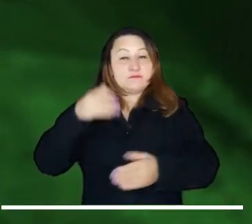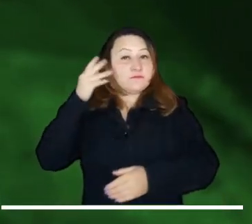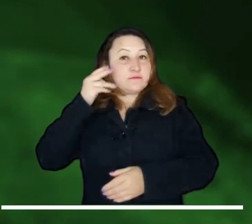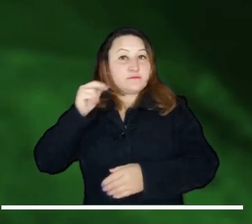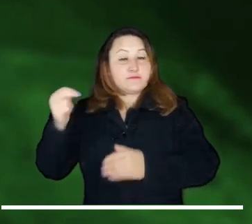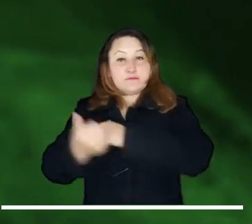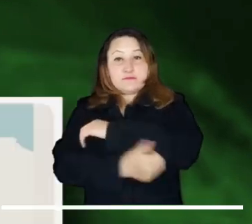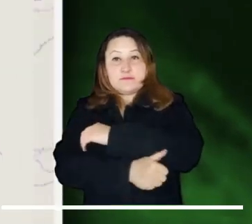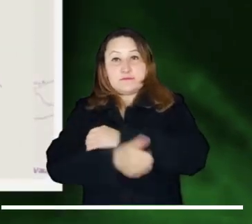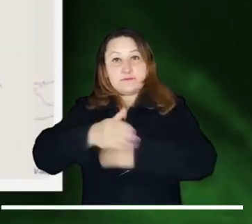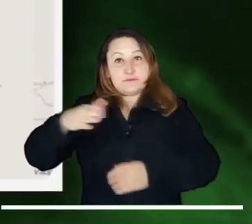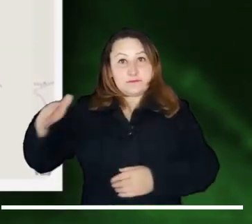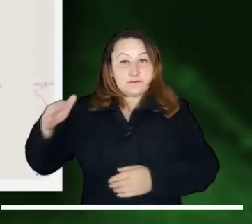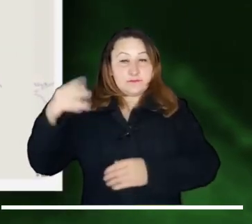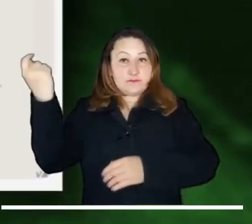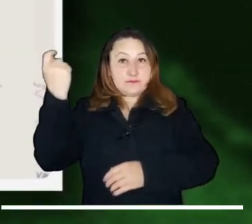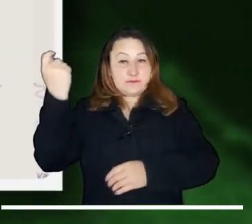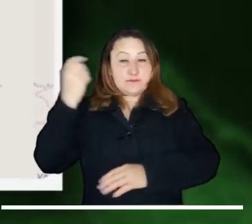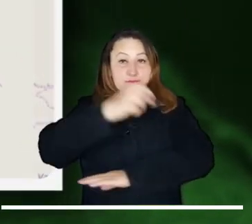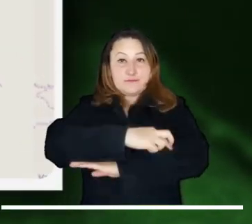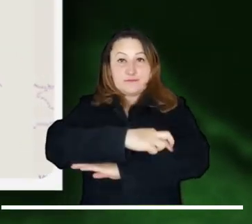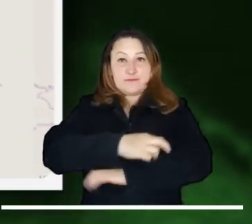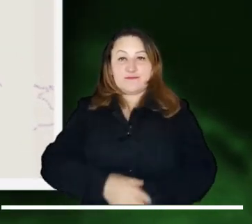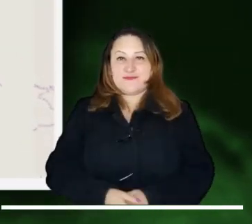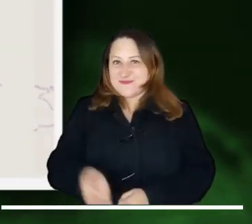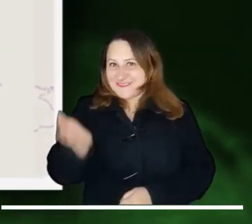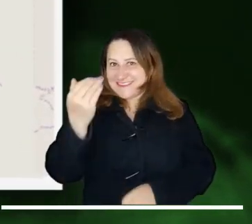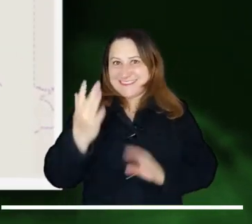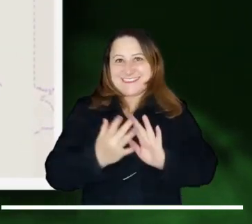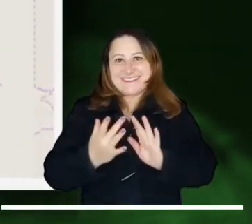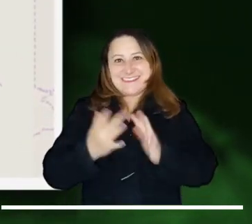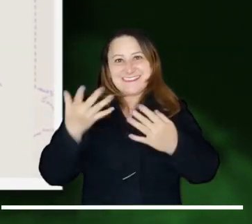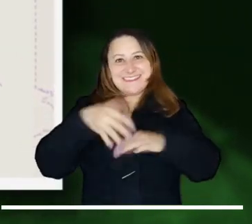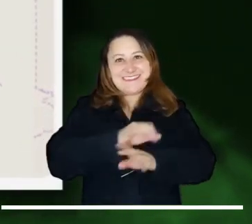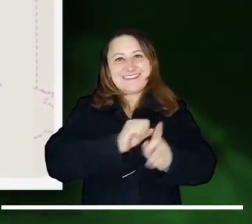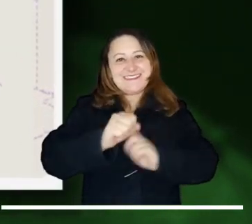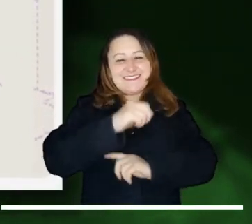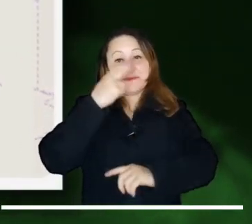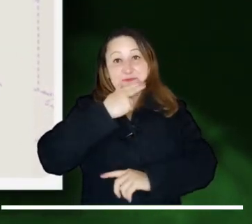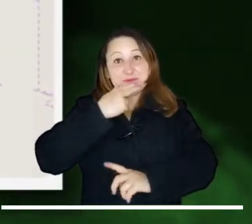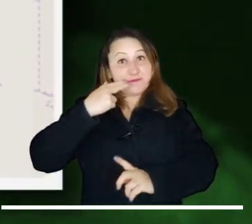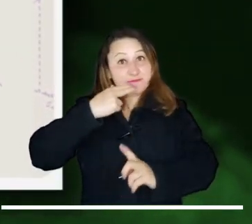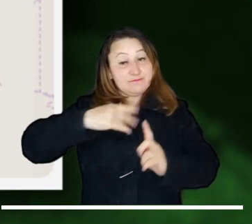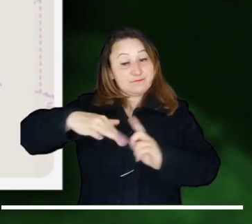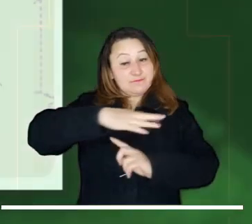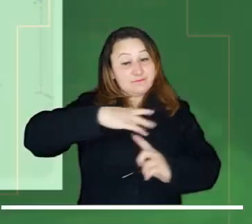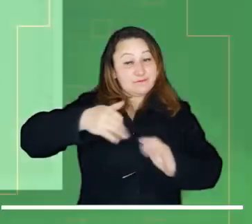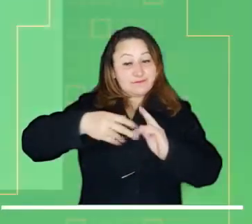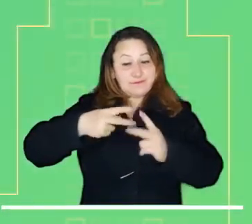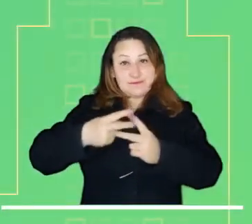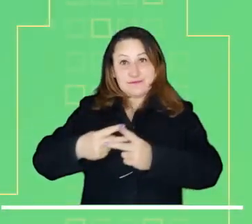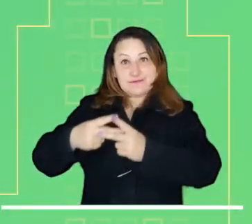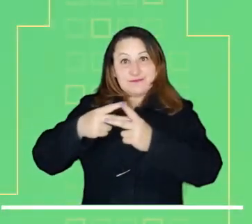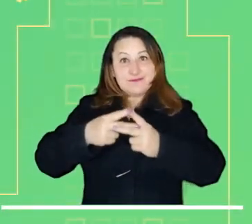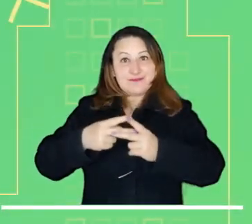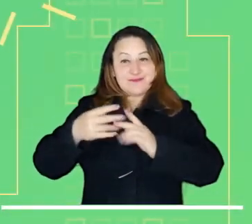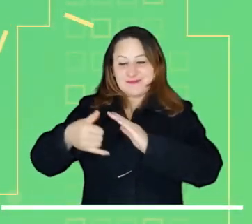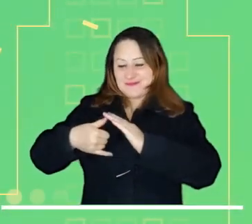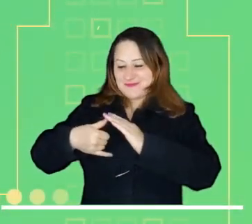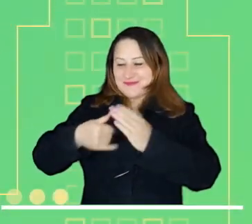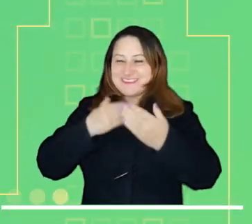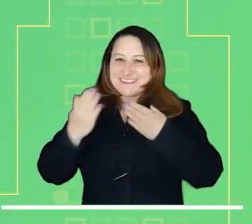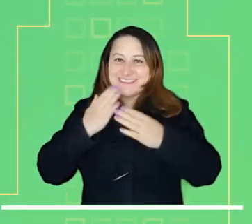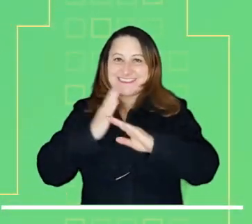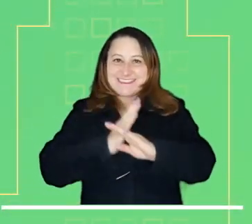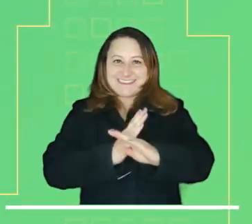deslizamientos en Valle del Cauca, Los Santanderes, Boyacá, Antioquia, Castanar, Emeta y Putumayo. Síguenos en nuestras redes